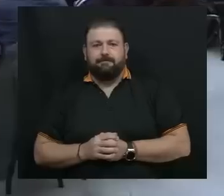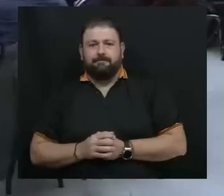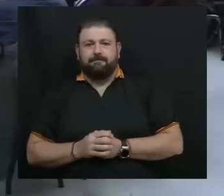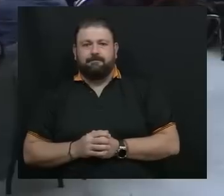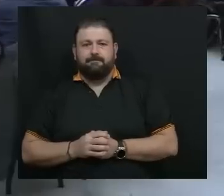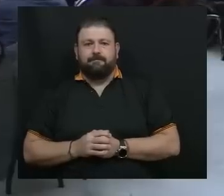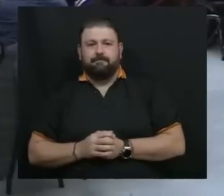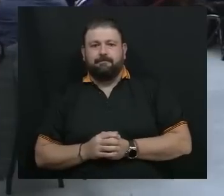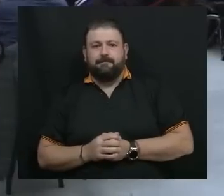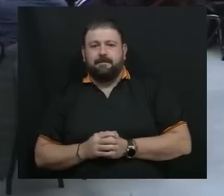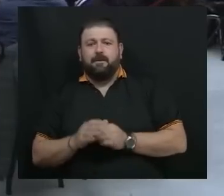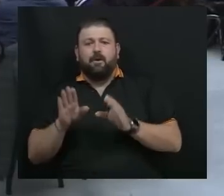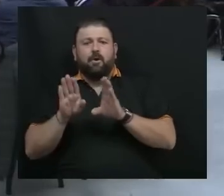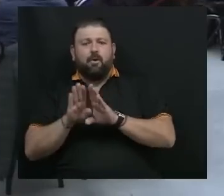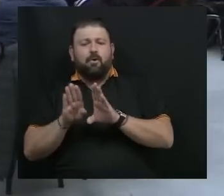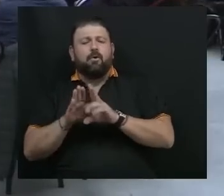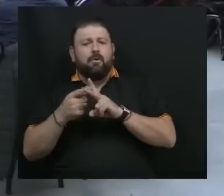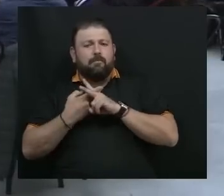¿Cómo iniciamos?